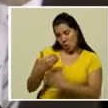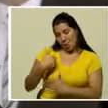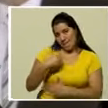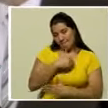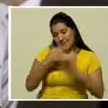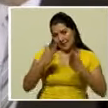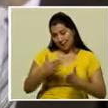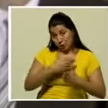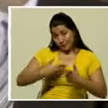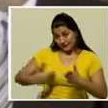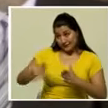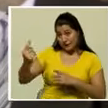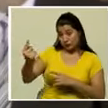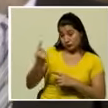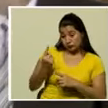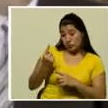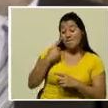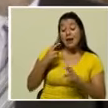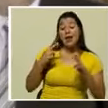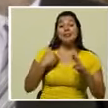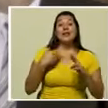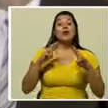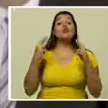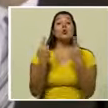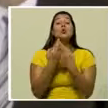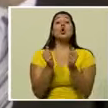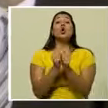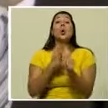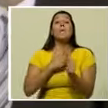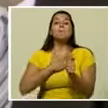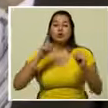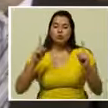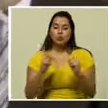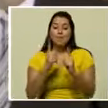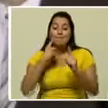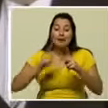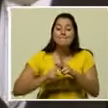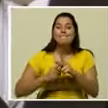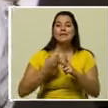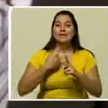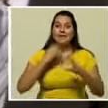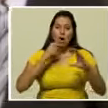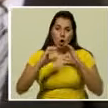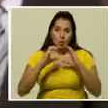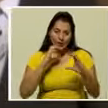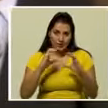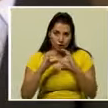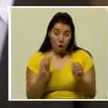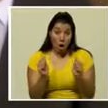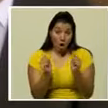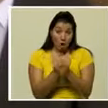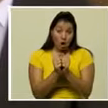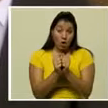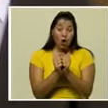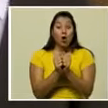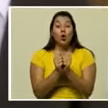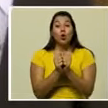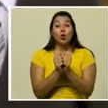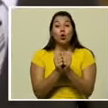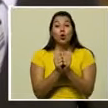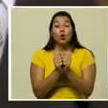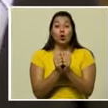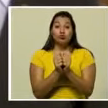servidor para empezar a tender esos puentes de comunicación con la Presidencia de la